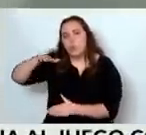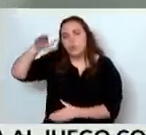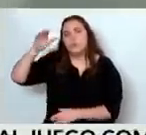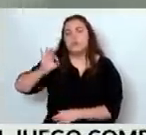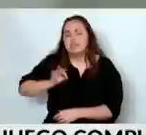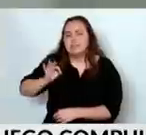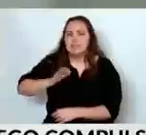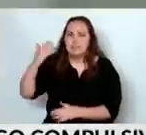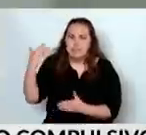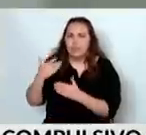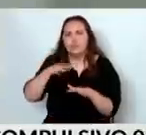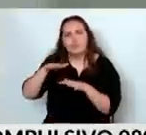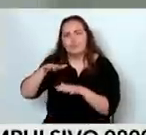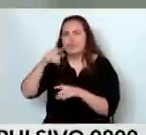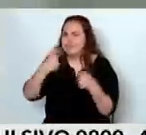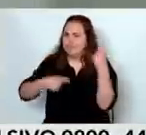diferentes,